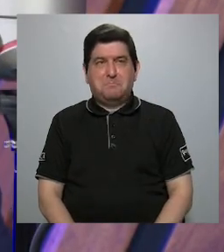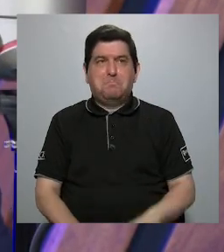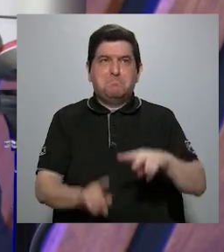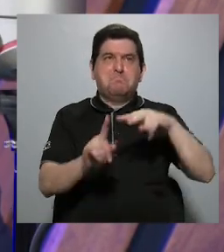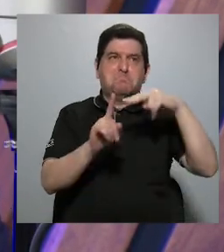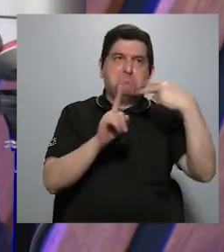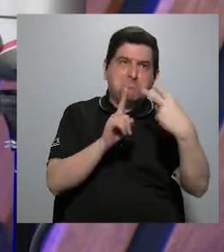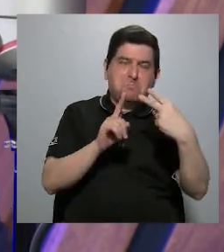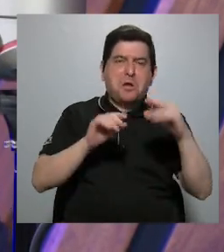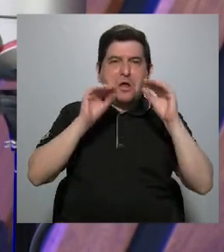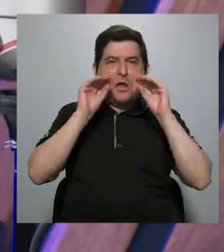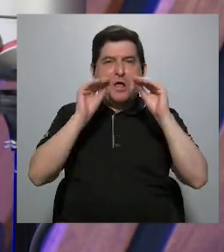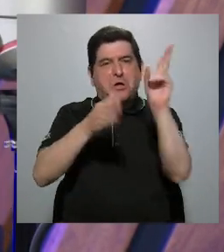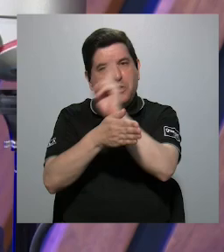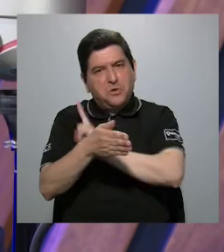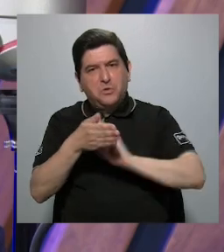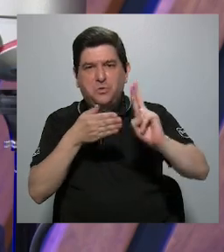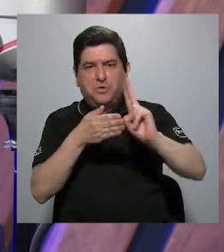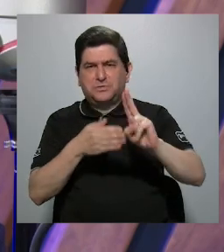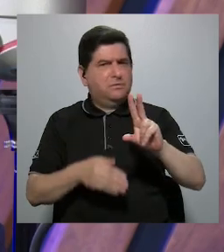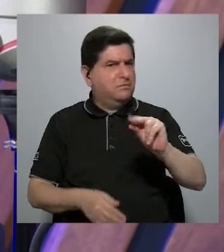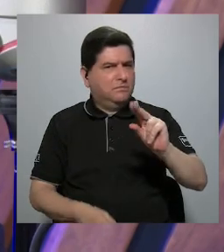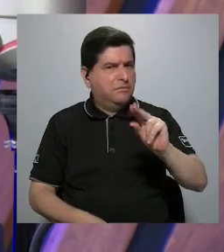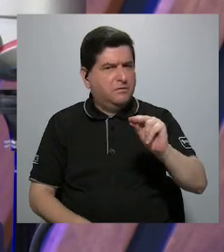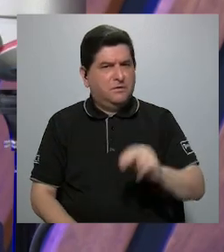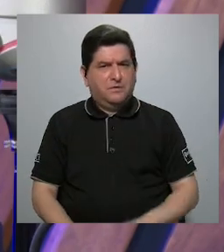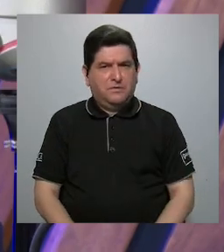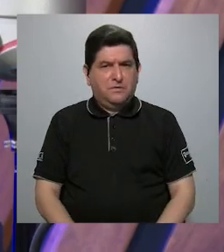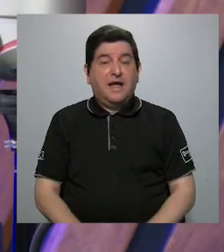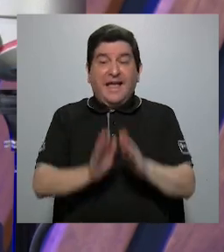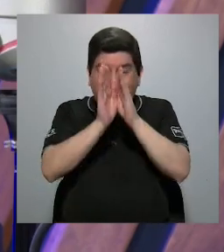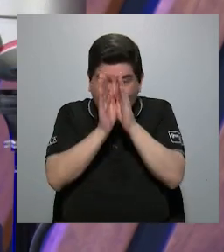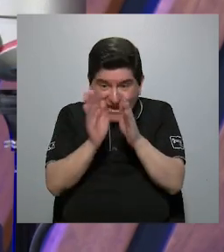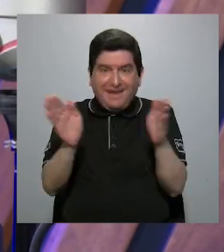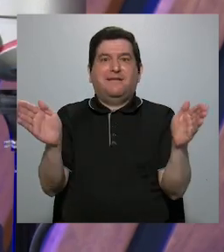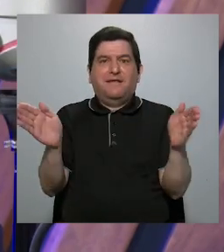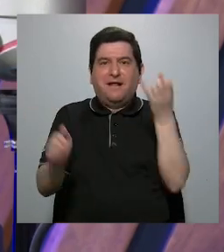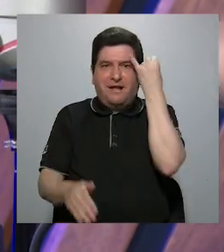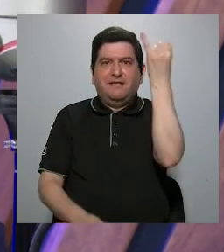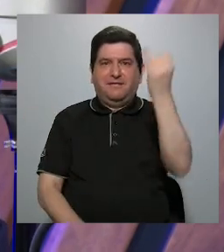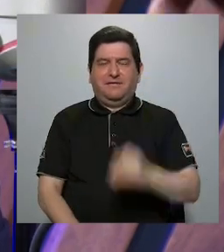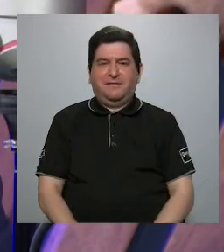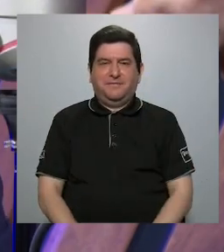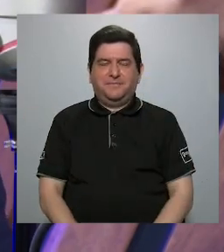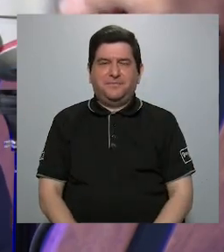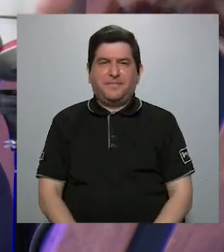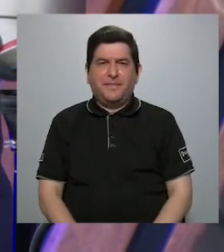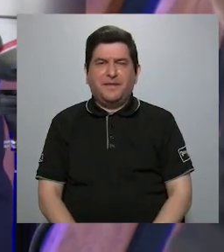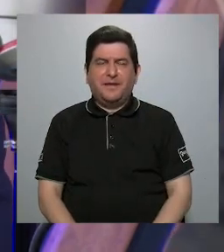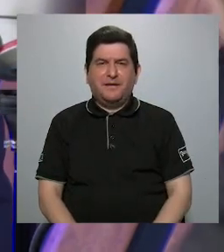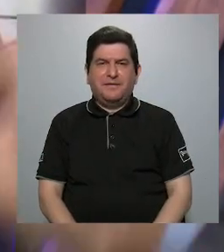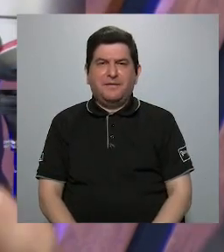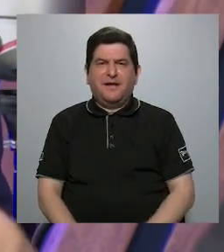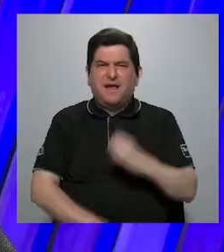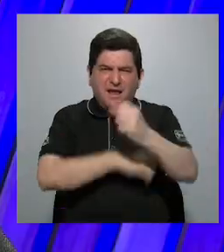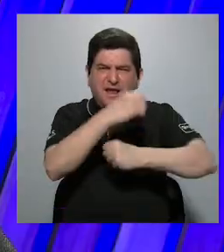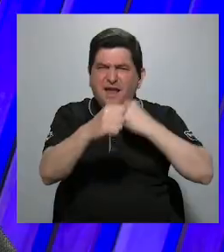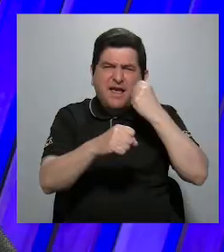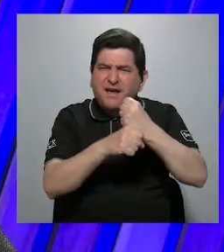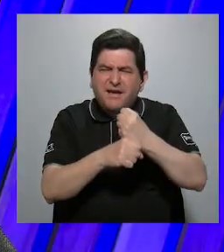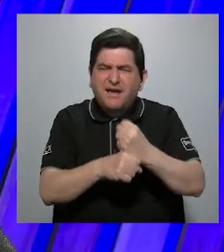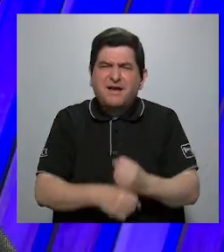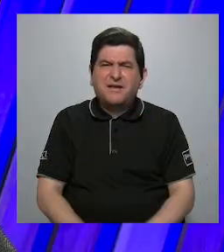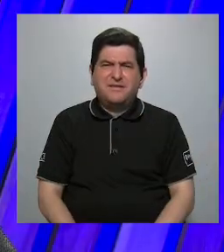desde el punto de vista de la educación superior, sino en general. Don Gabriel, ¿en qué año